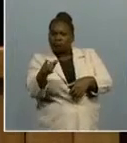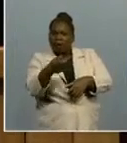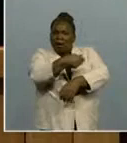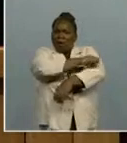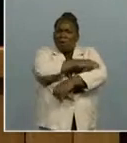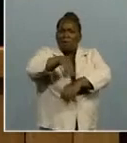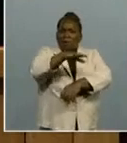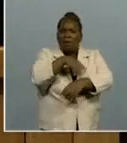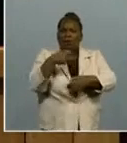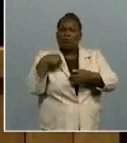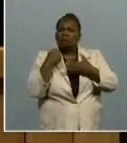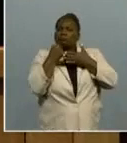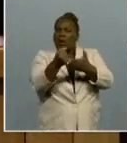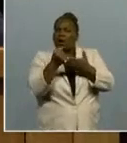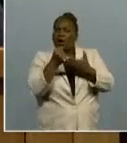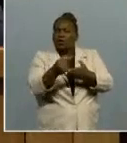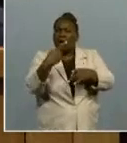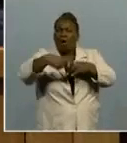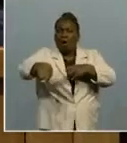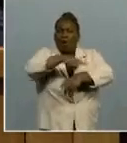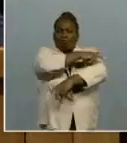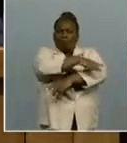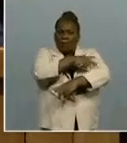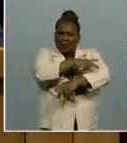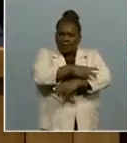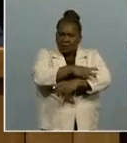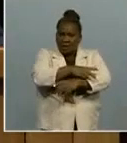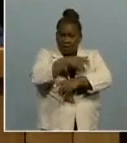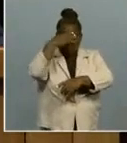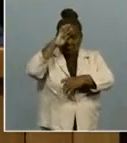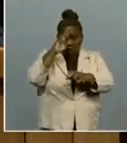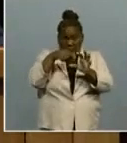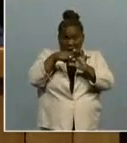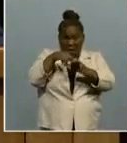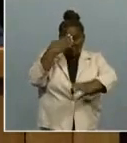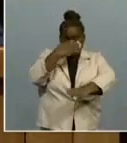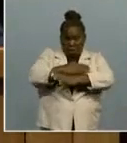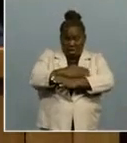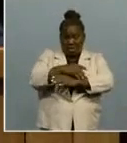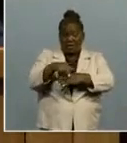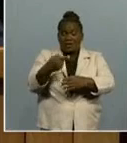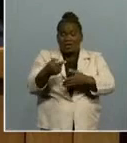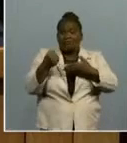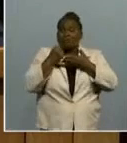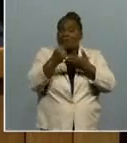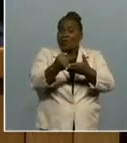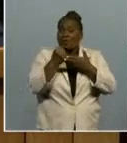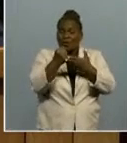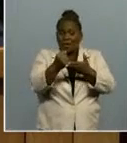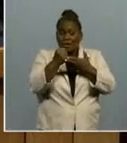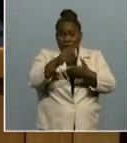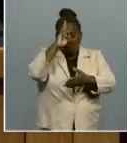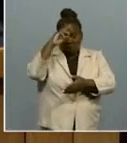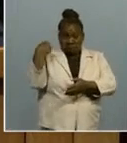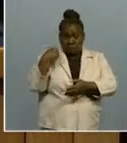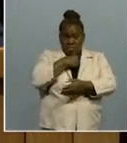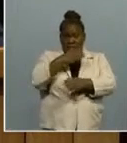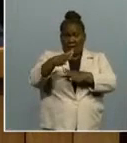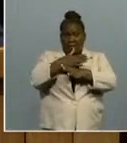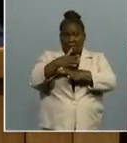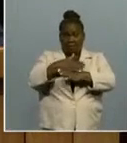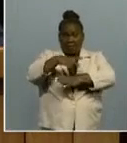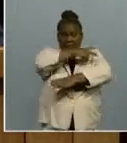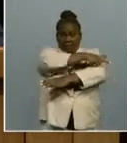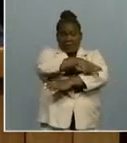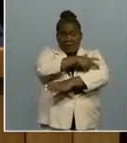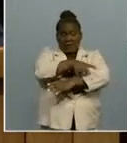acostar a otras naciones además de brindar una meritoria y reconocida colaboración médica a varios pueblos del orbe